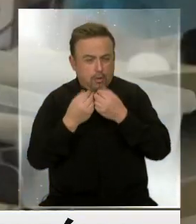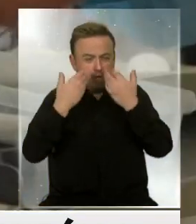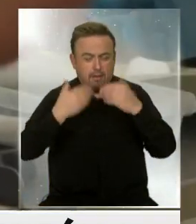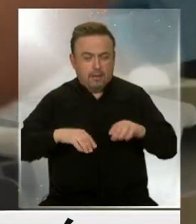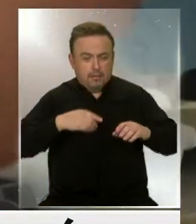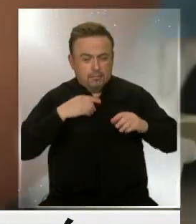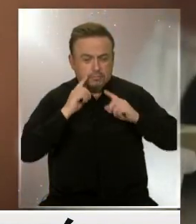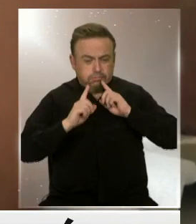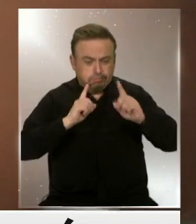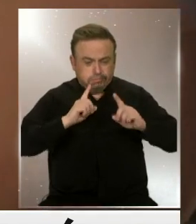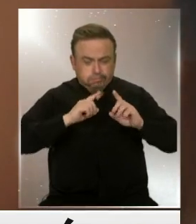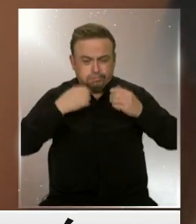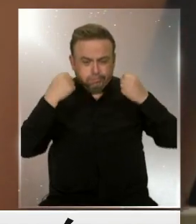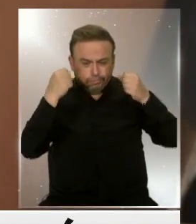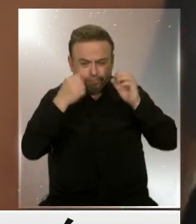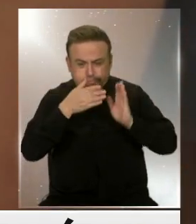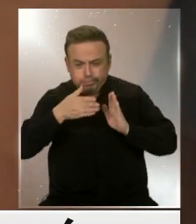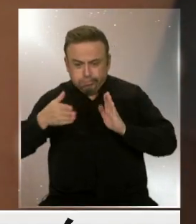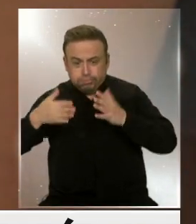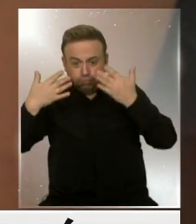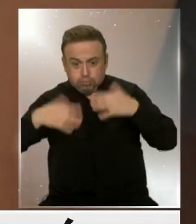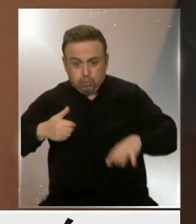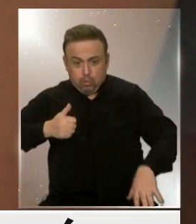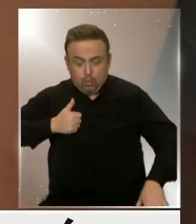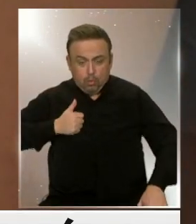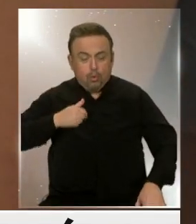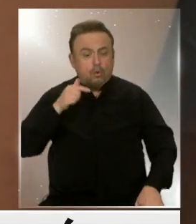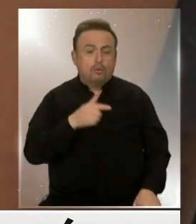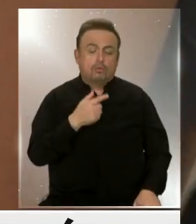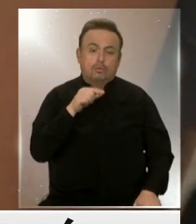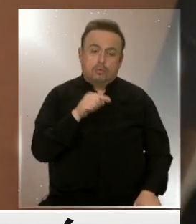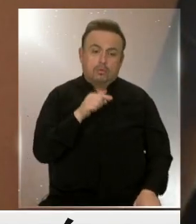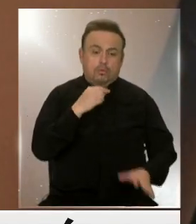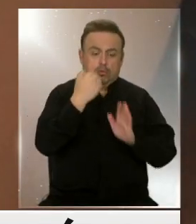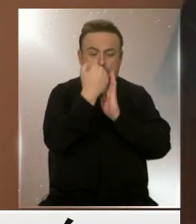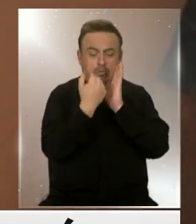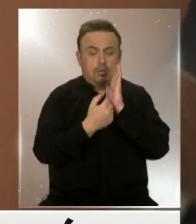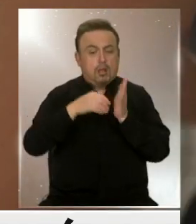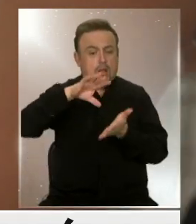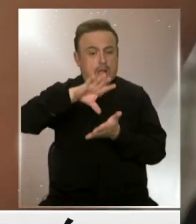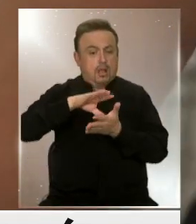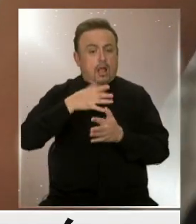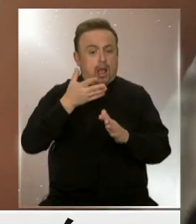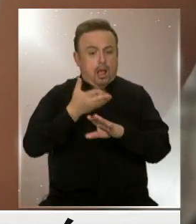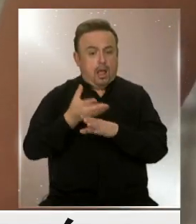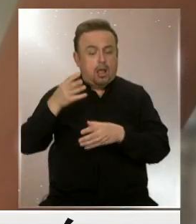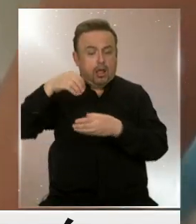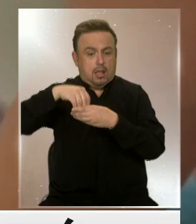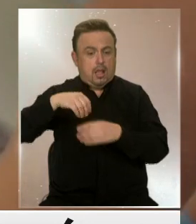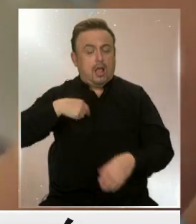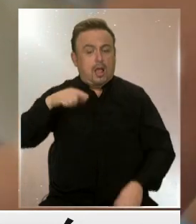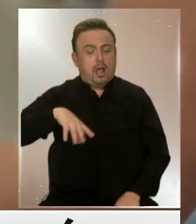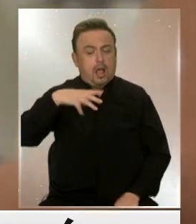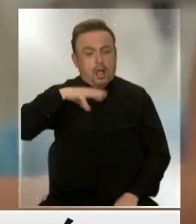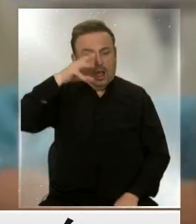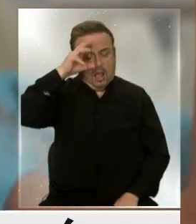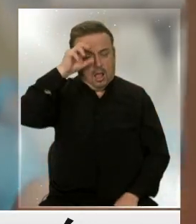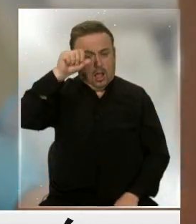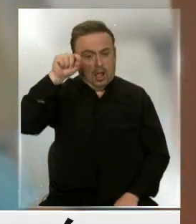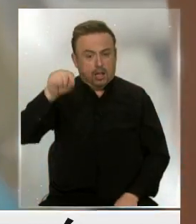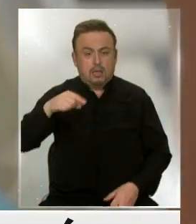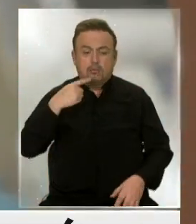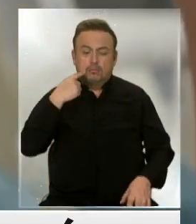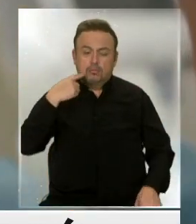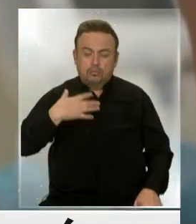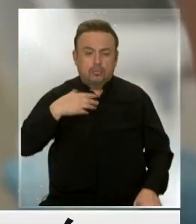las fases clínicas de ensayo. Exactamente. Bueno, dentro de todo este listado de países también estaba a Argentina, por eso para nosotros era